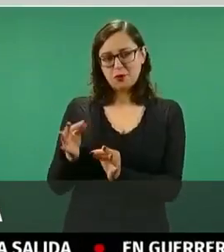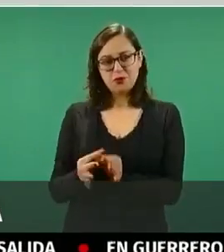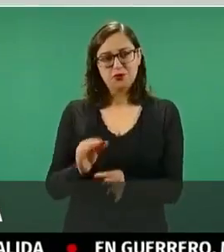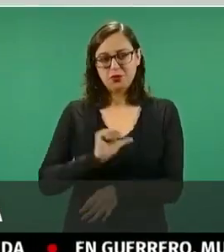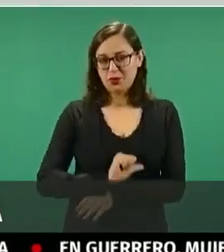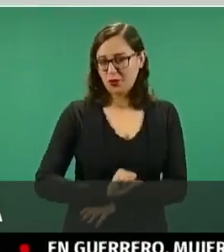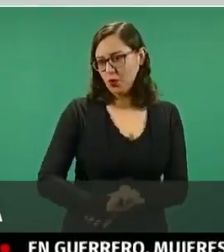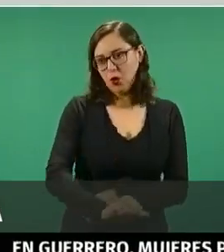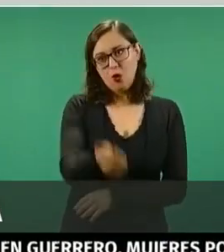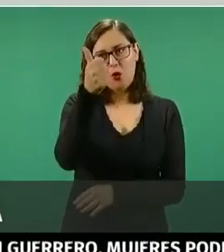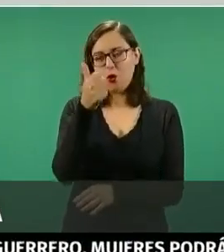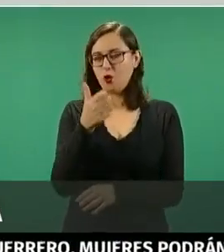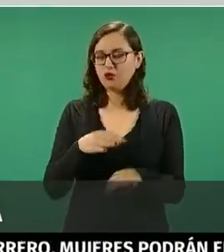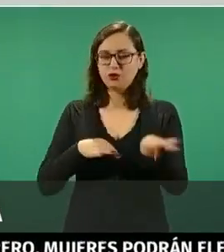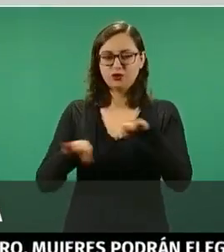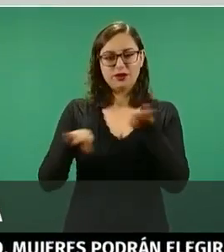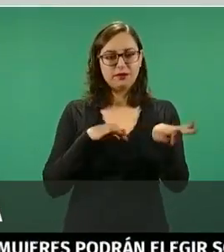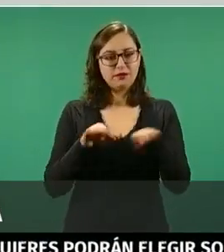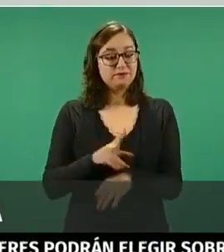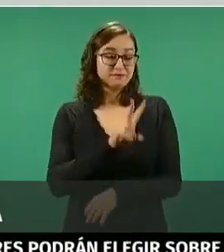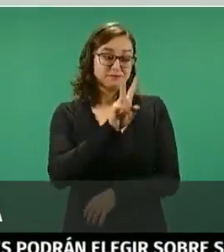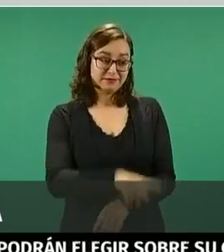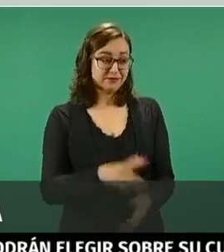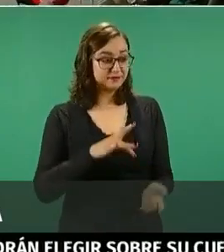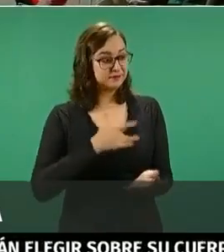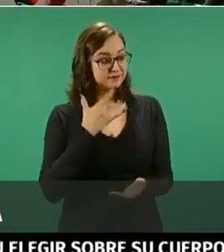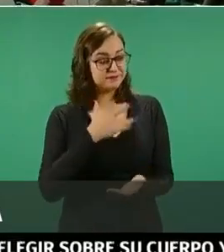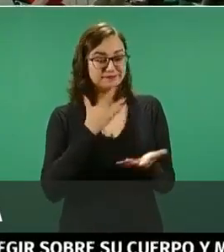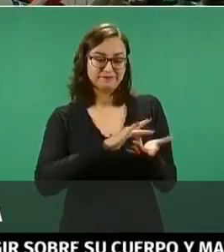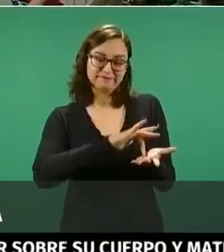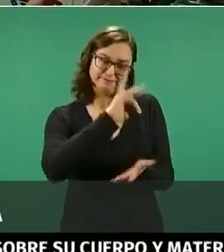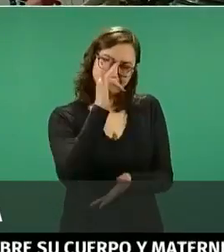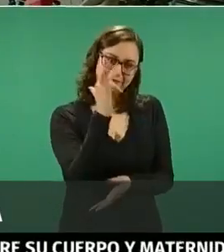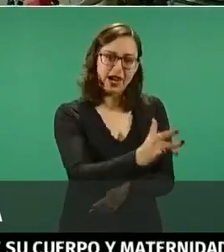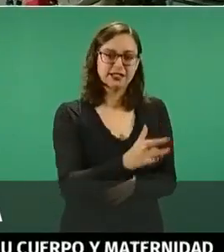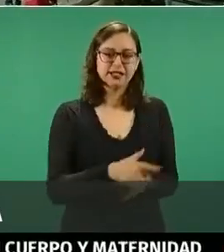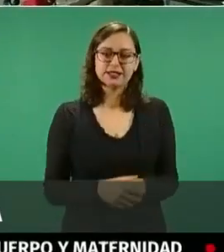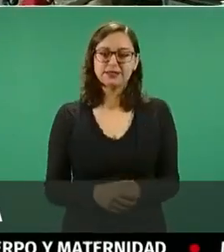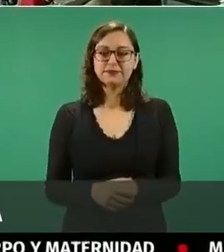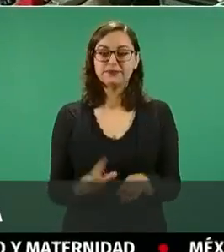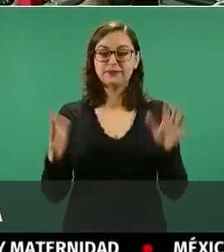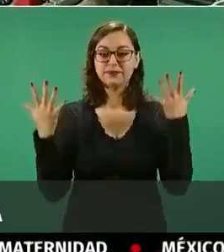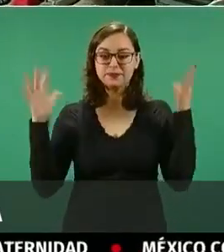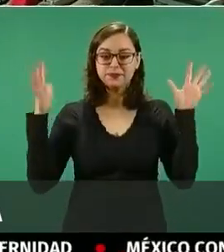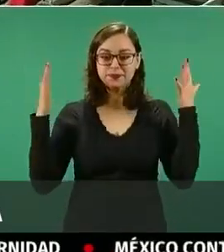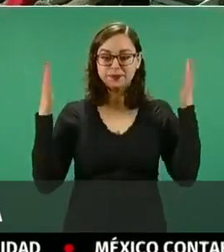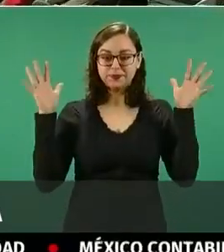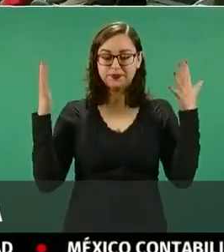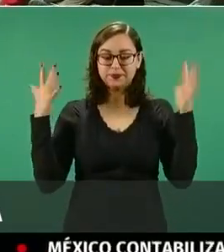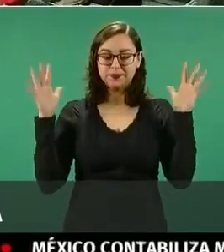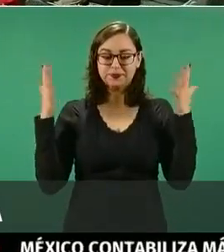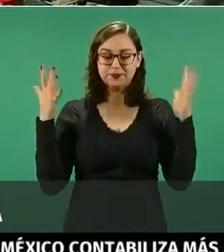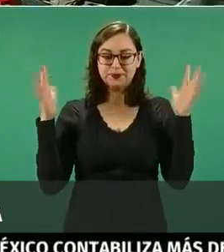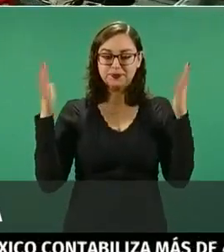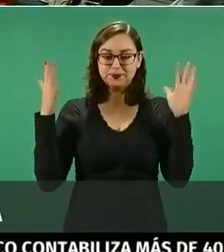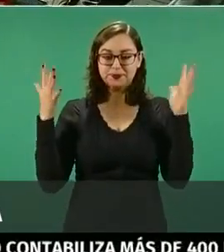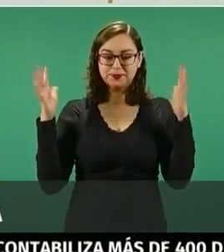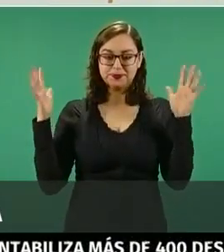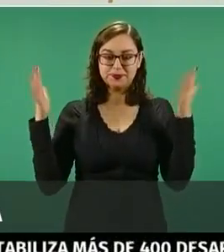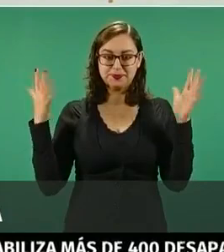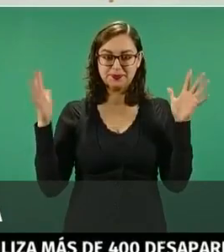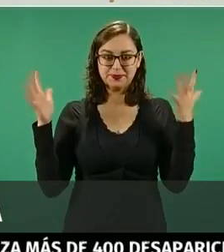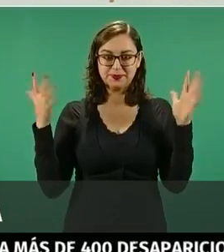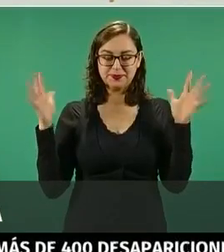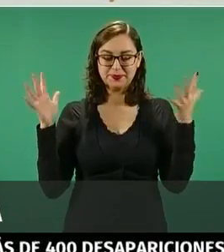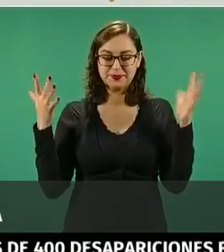Rodríguez y el asesor David Gómez Arnau fueron citados a presentarse físicamente a la audiencia inicial convocada por un juez de control del Centro de Justicia